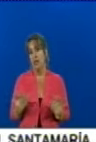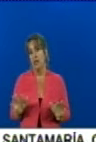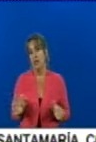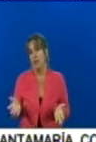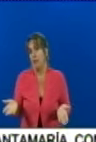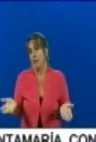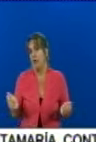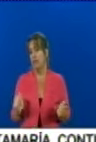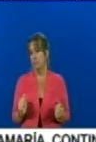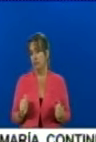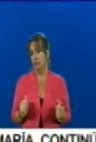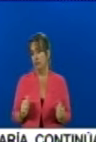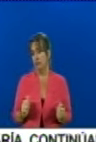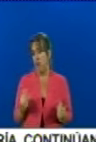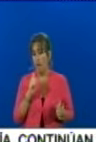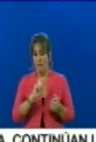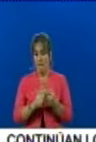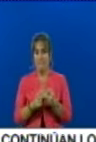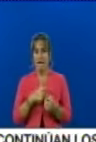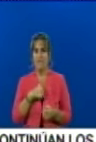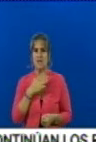es uno de los productos